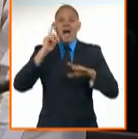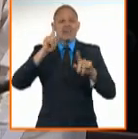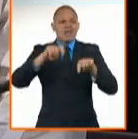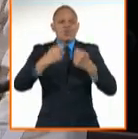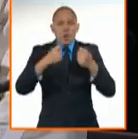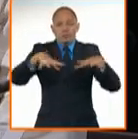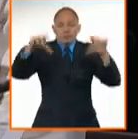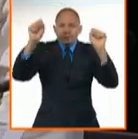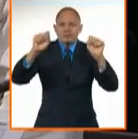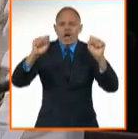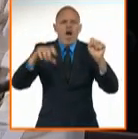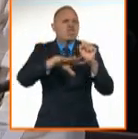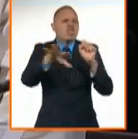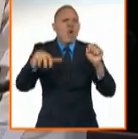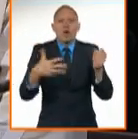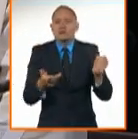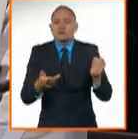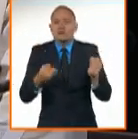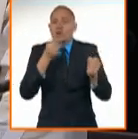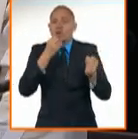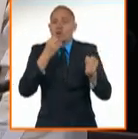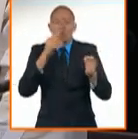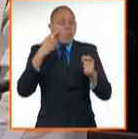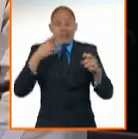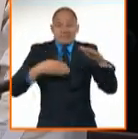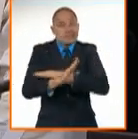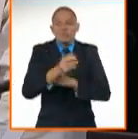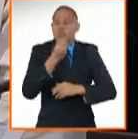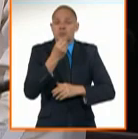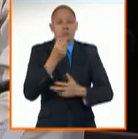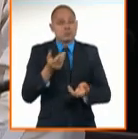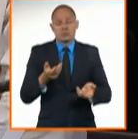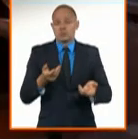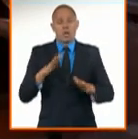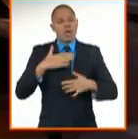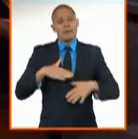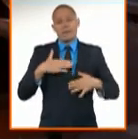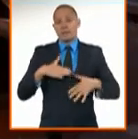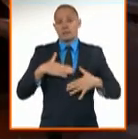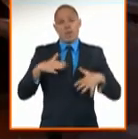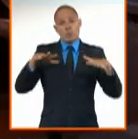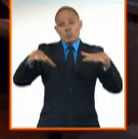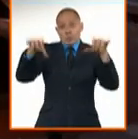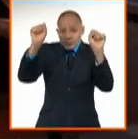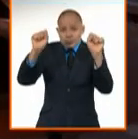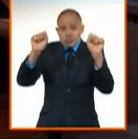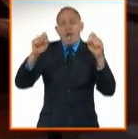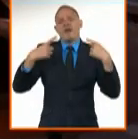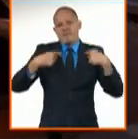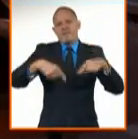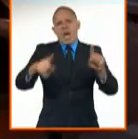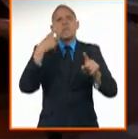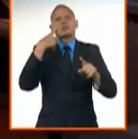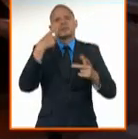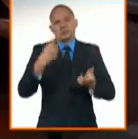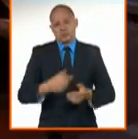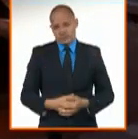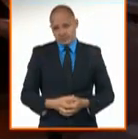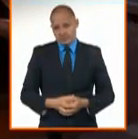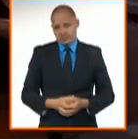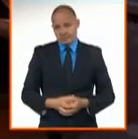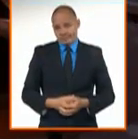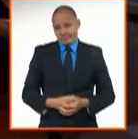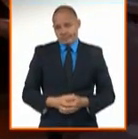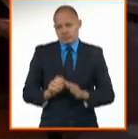provocan demoras son las causas que provocan que las afectaciones entiendan más de lo que estaba planificado hay una disposición